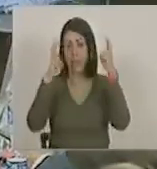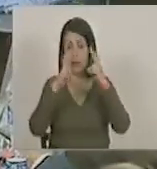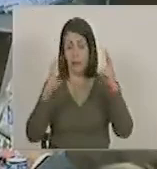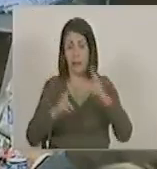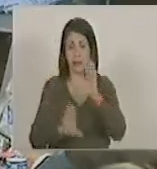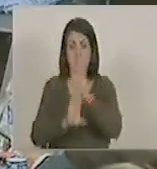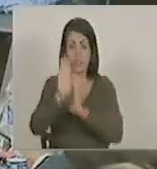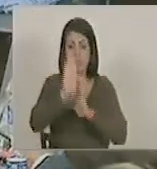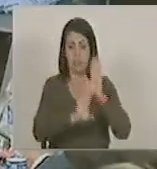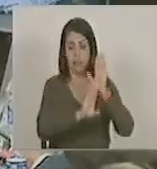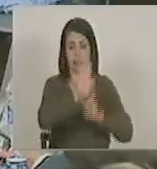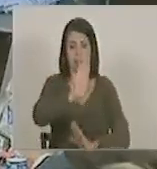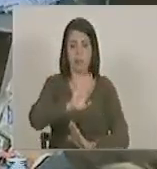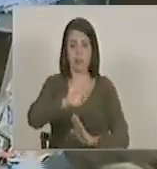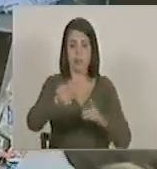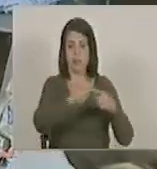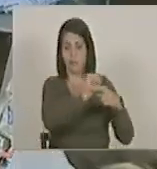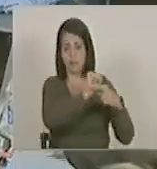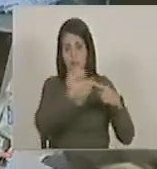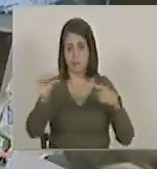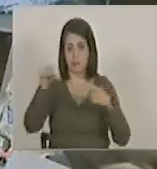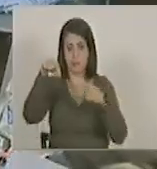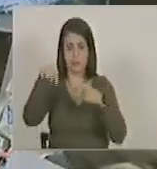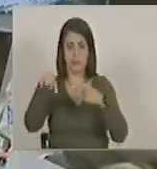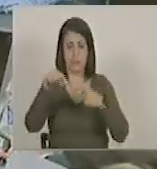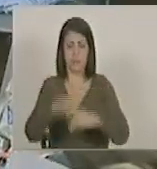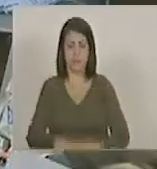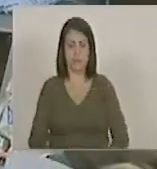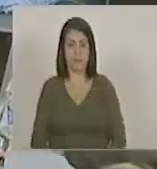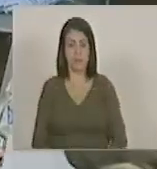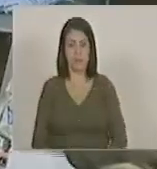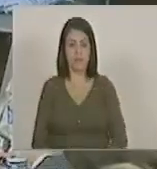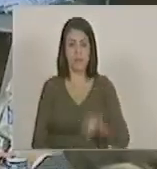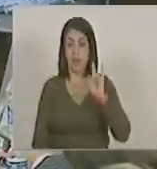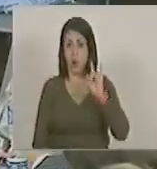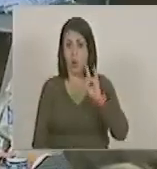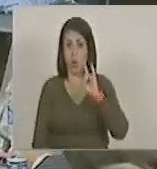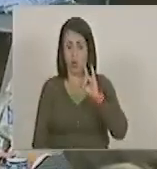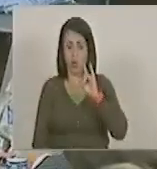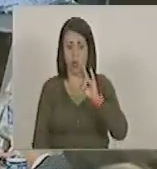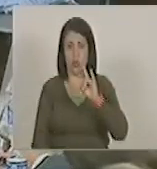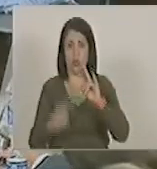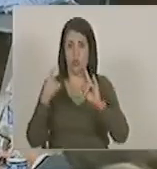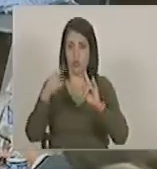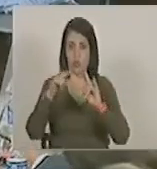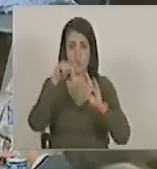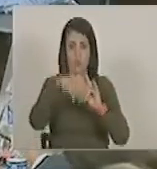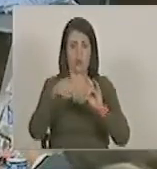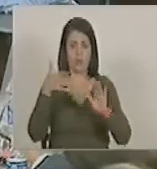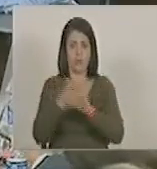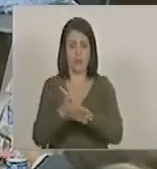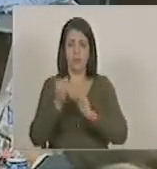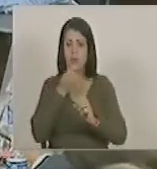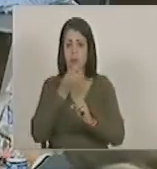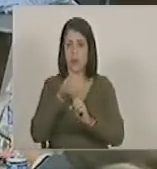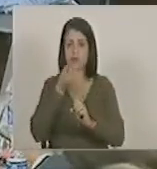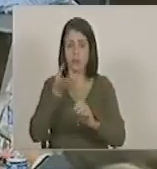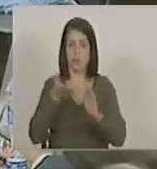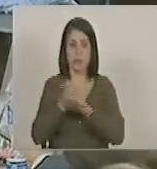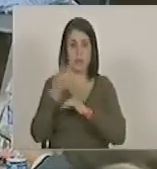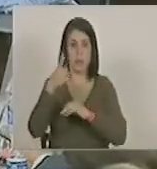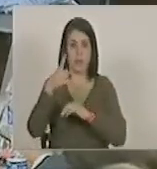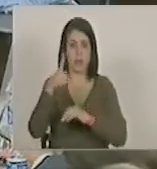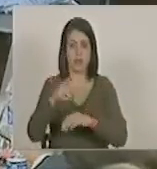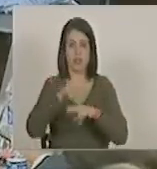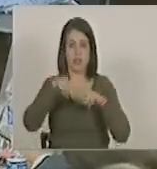se desarrollaron a lo largo de esta semana. El lunes hubo lo que fue una declaración sobre los derechos